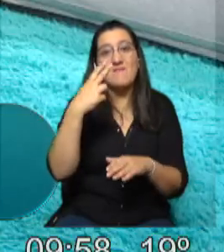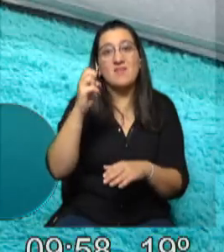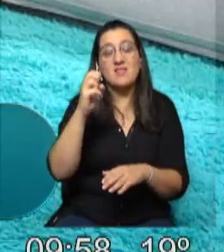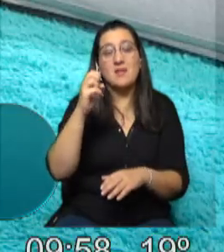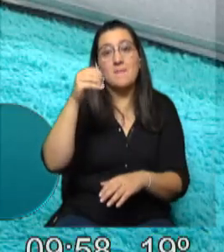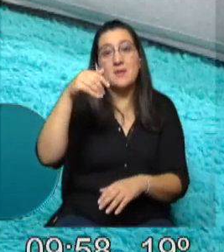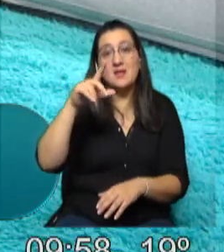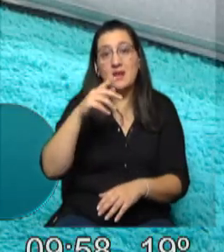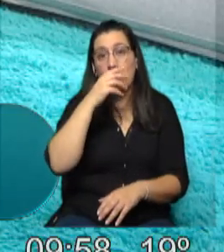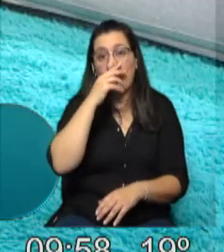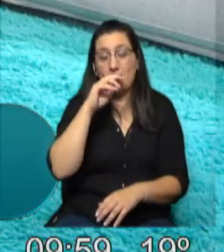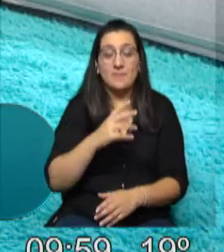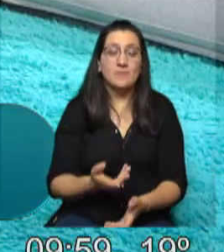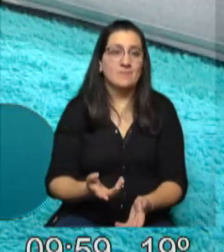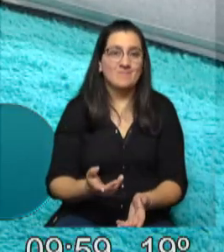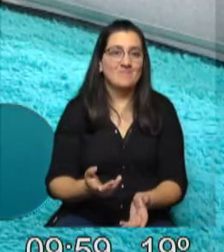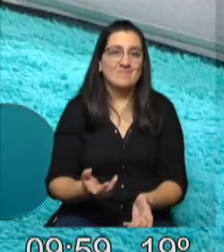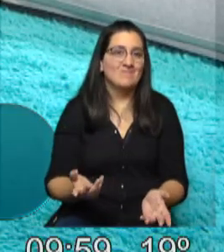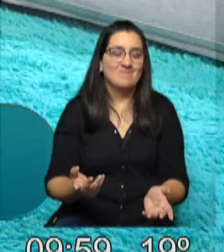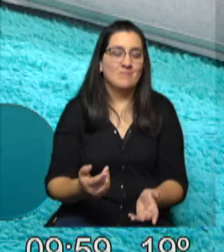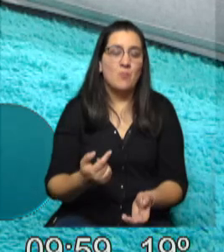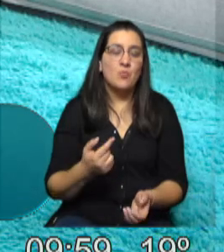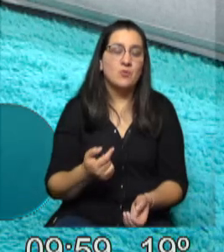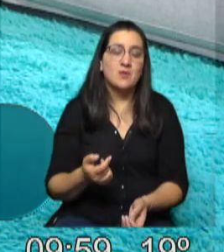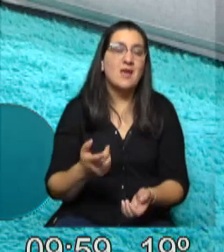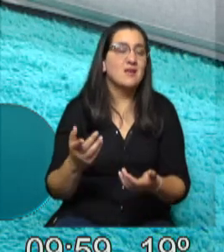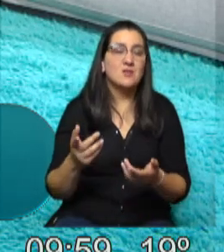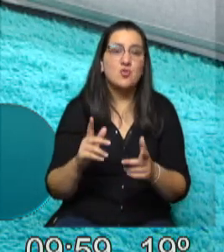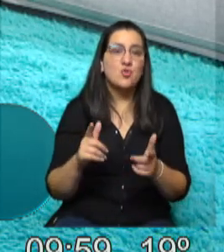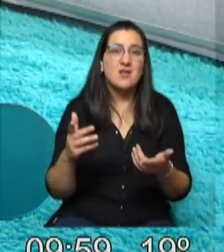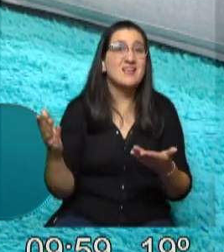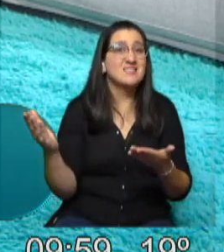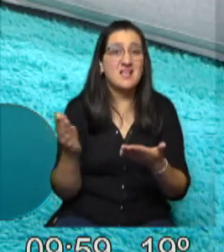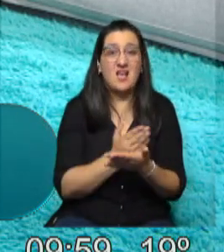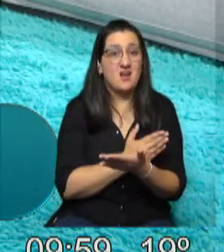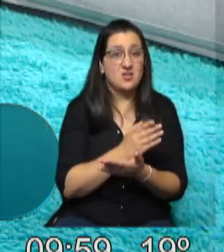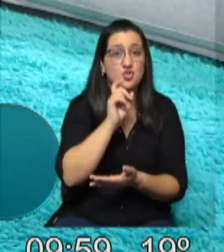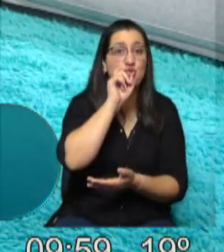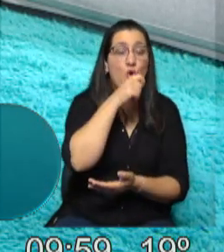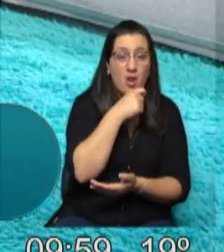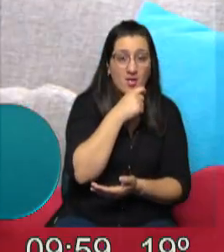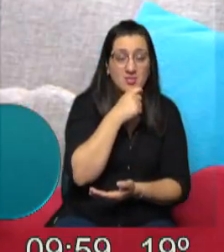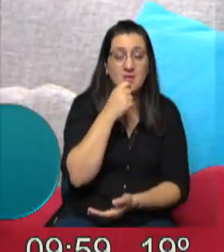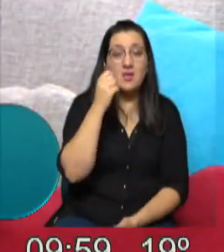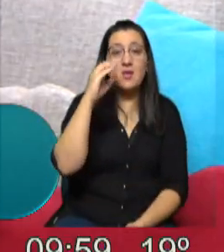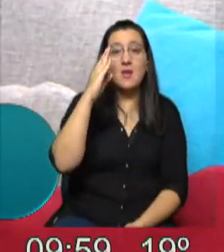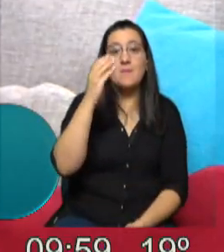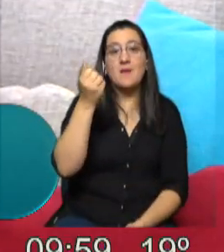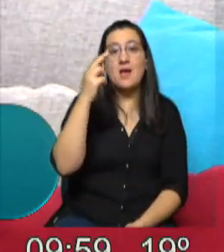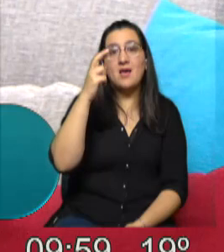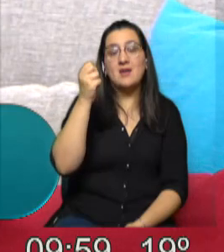con el paracetamol que tenemos en casa. Y retiramos el chocolate y el paracetamol. Retiramos el chocolate. En